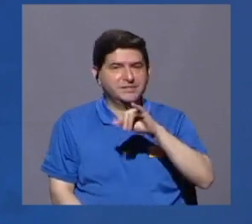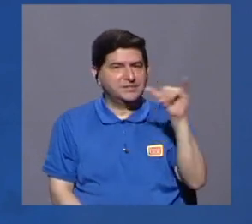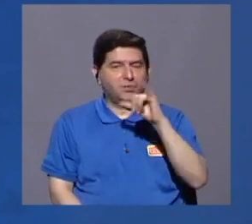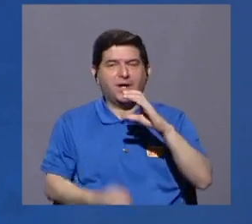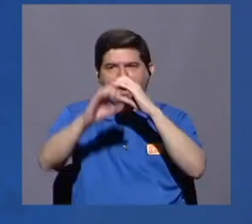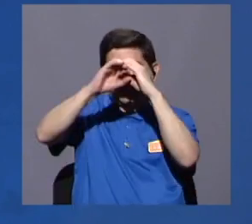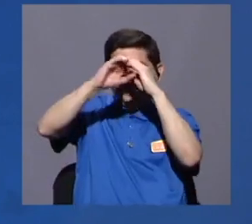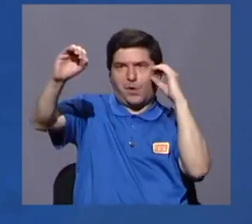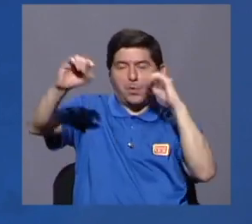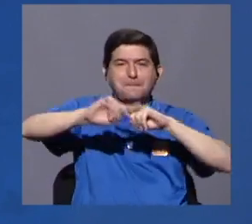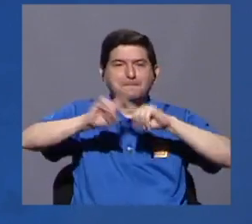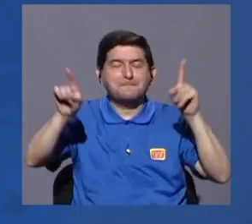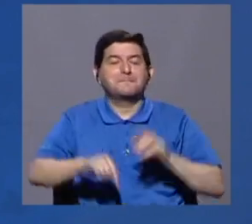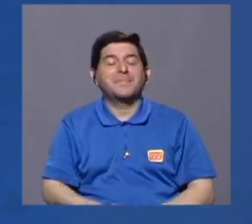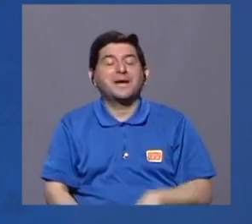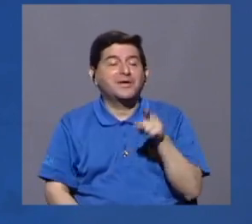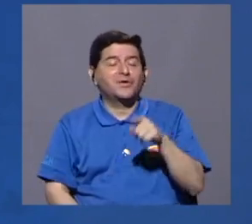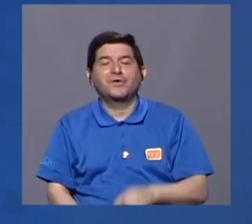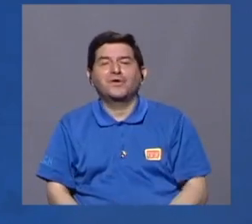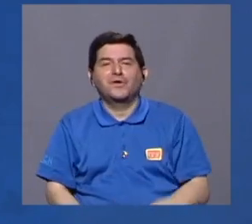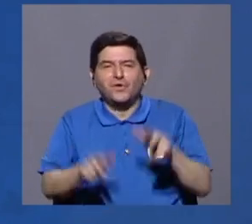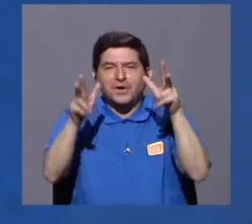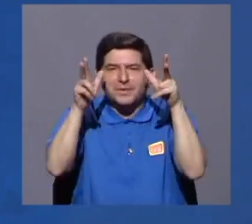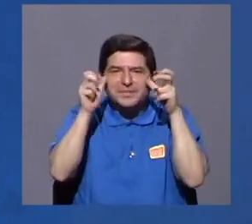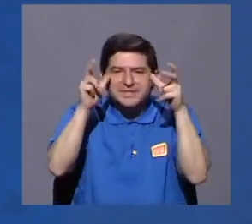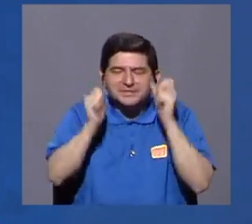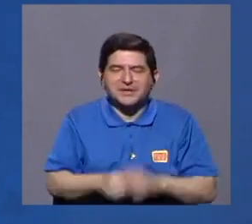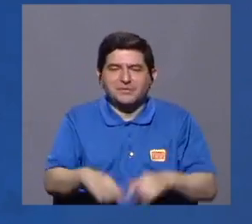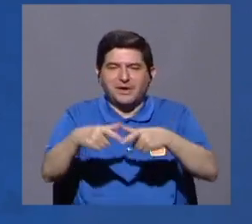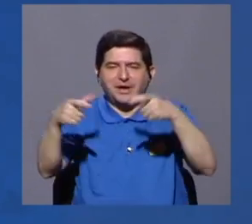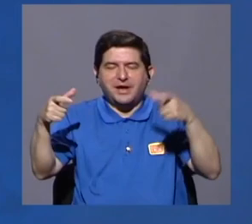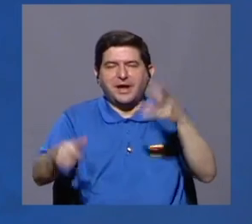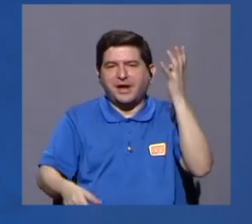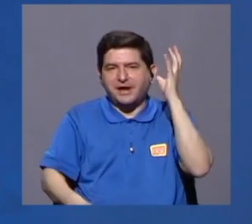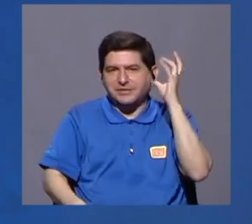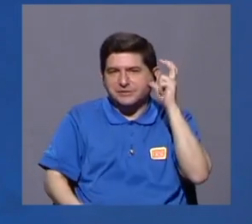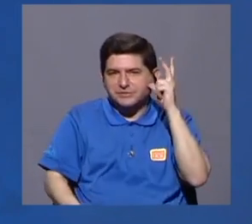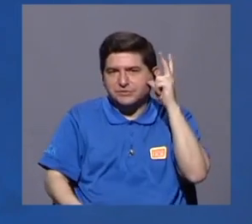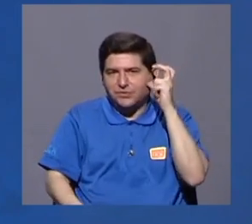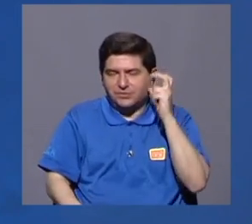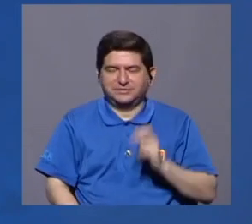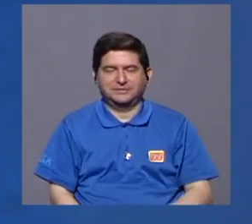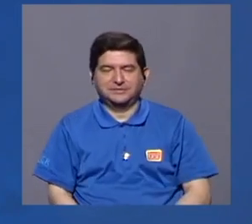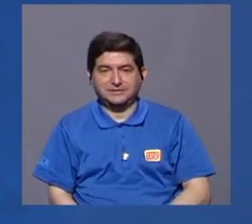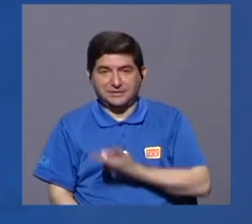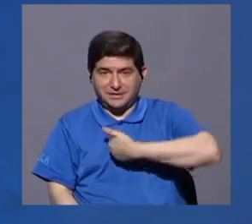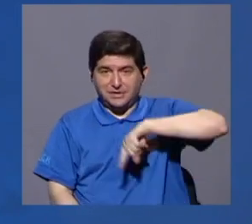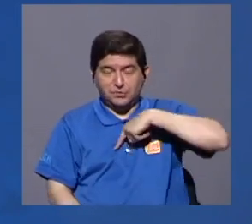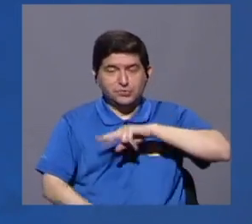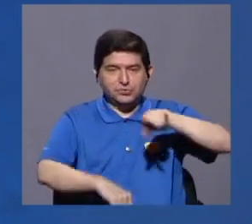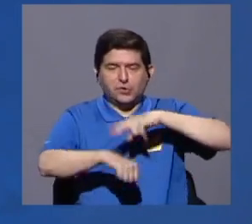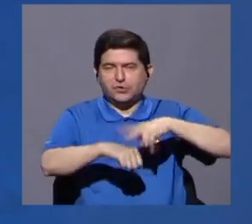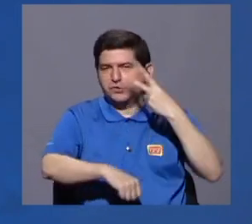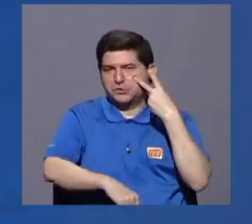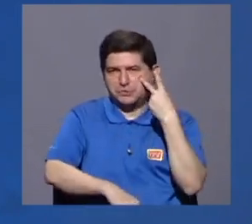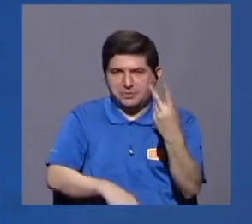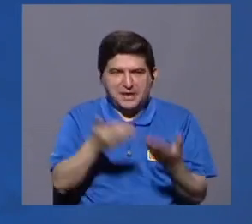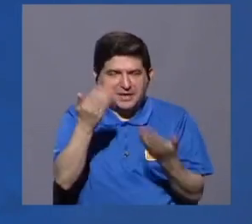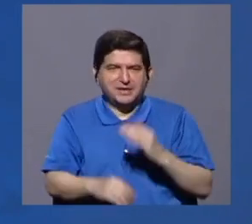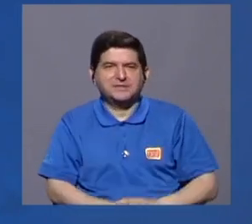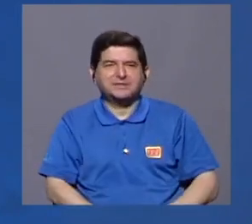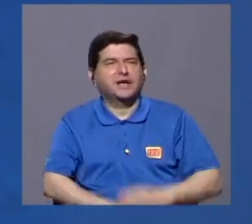que observa ondas de radio pero a diferencia los telescopios que normalmente nosotros para